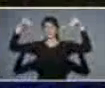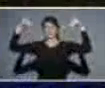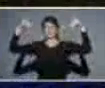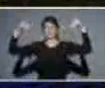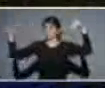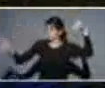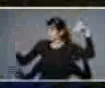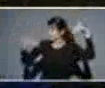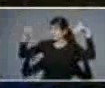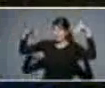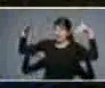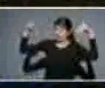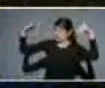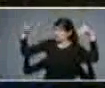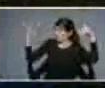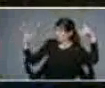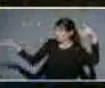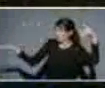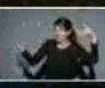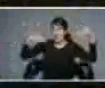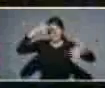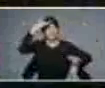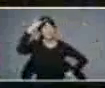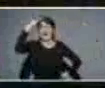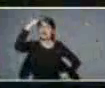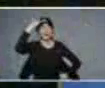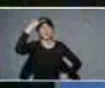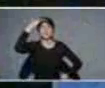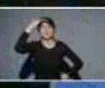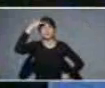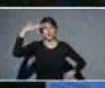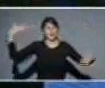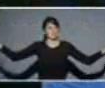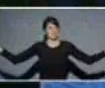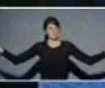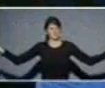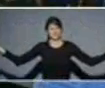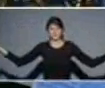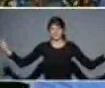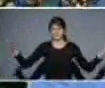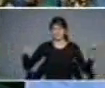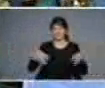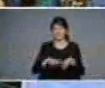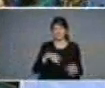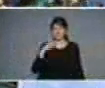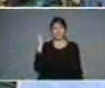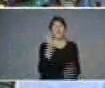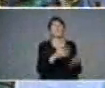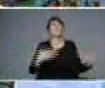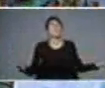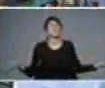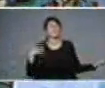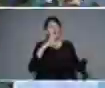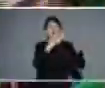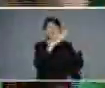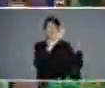luz la luz Ah te apuesta tú t